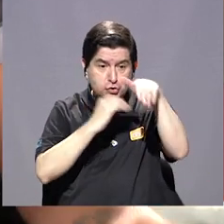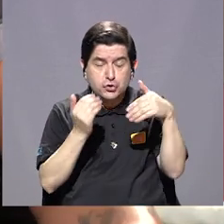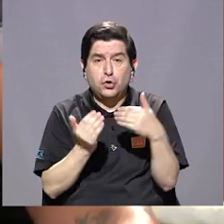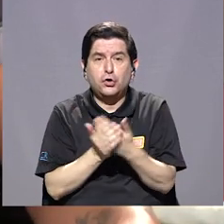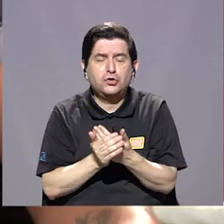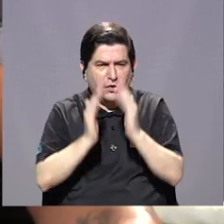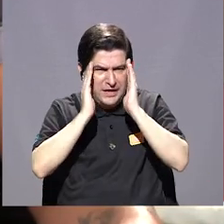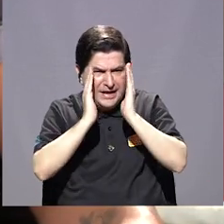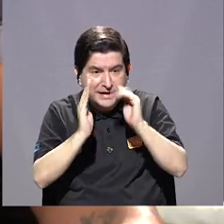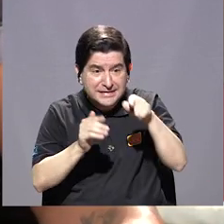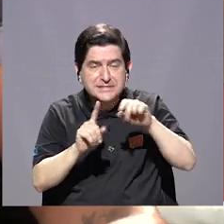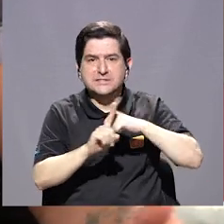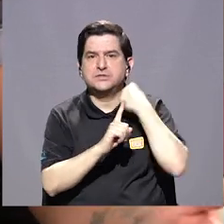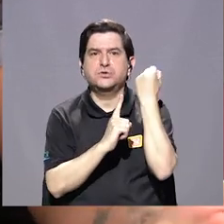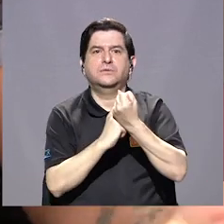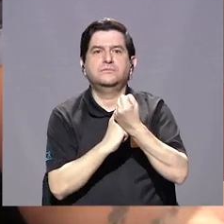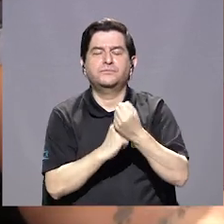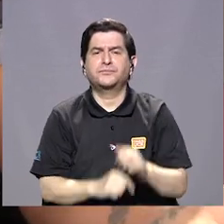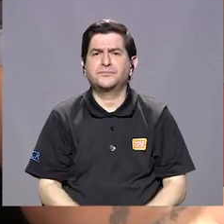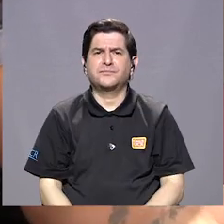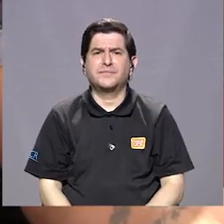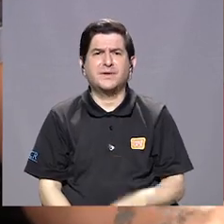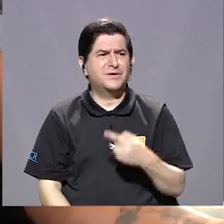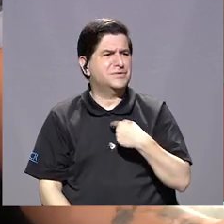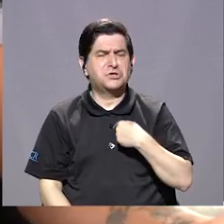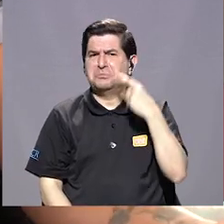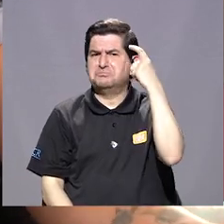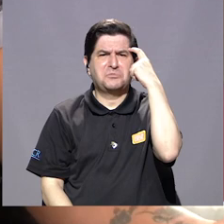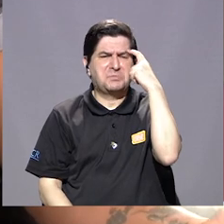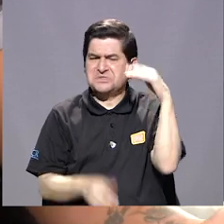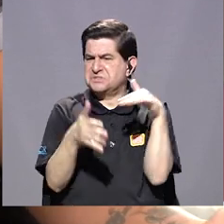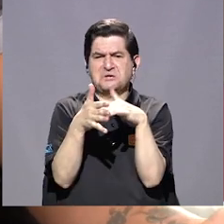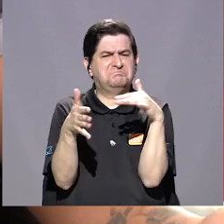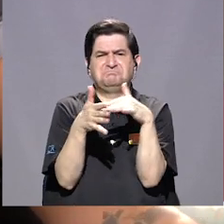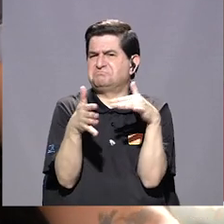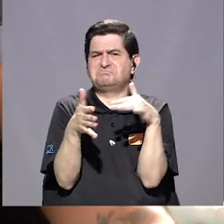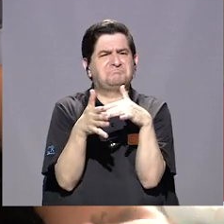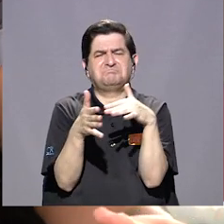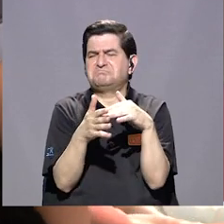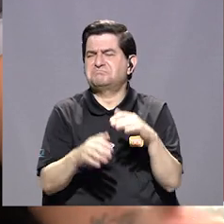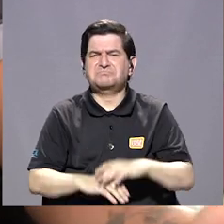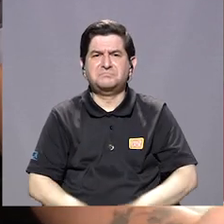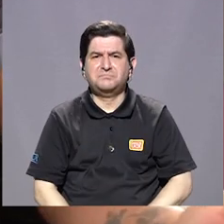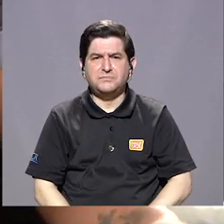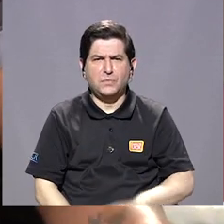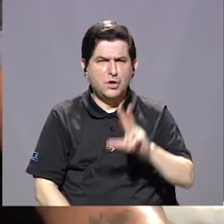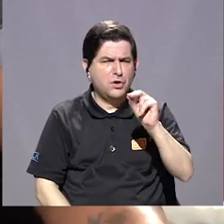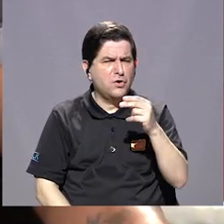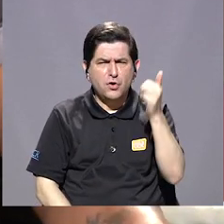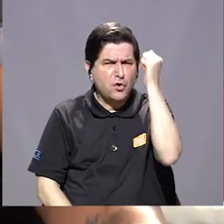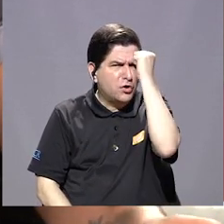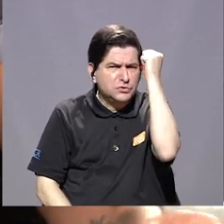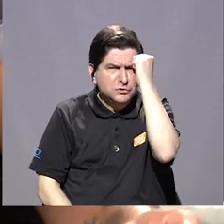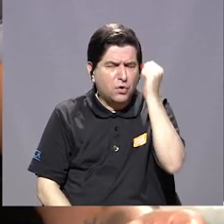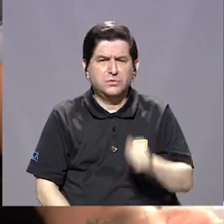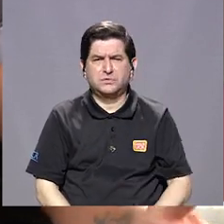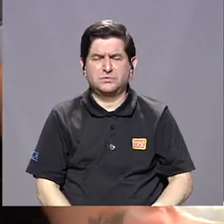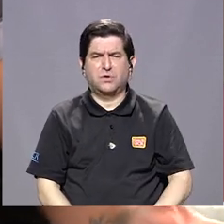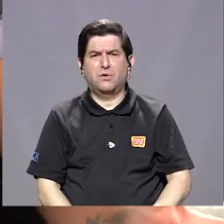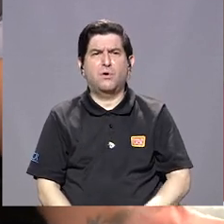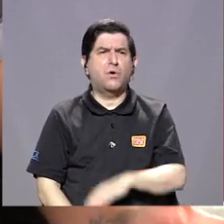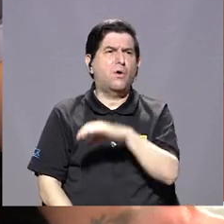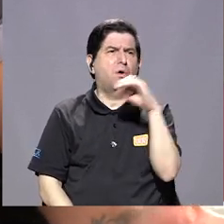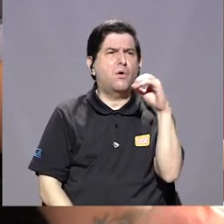huevos en esa canasta. Yo ni siquiera había pensado en estudiar realmente, porque no porque fuera tonta, no porque no pensara